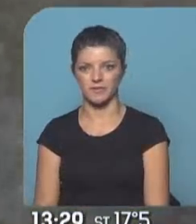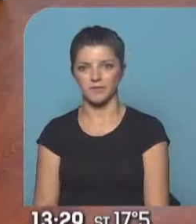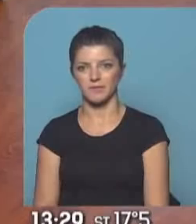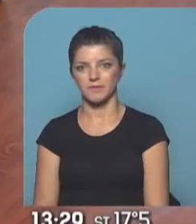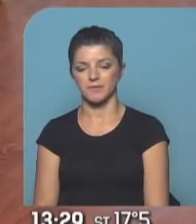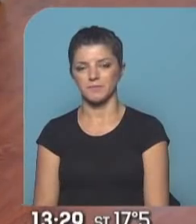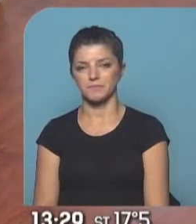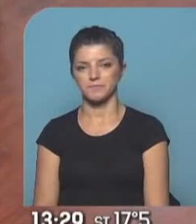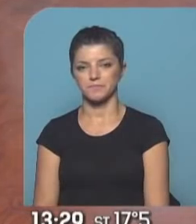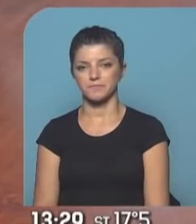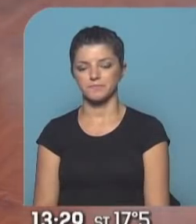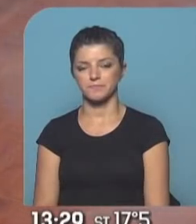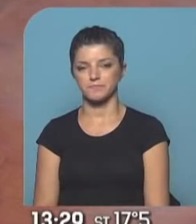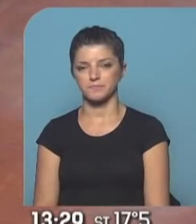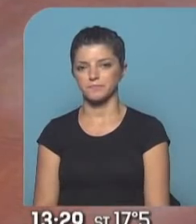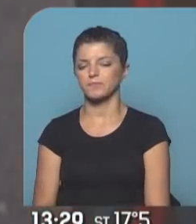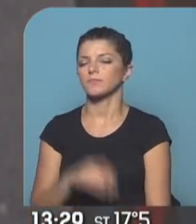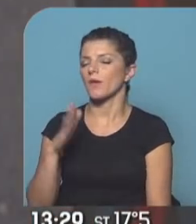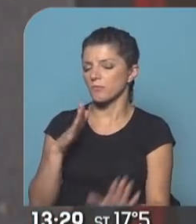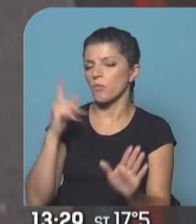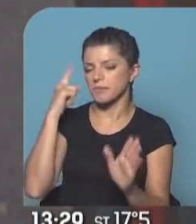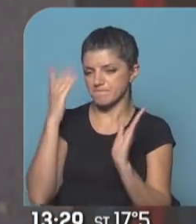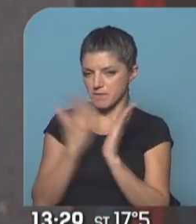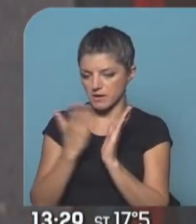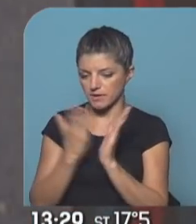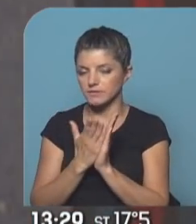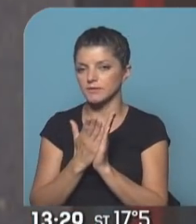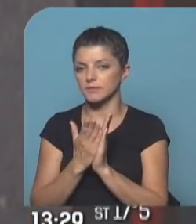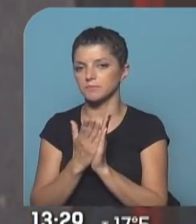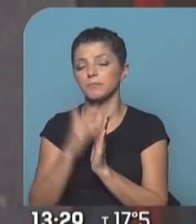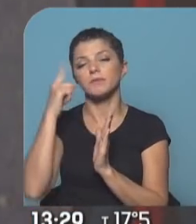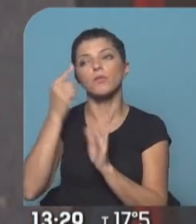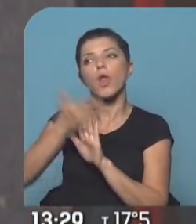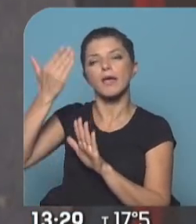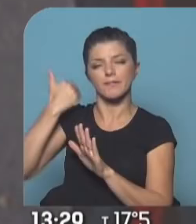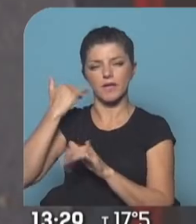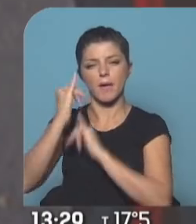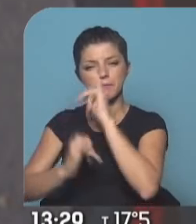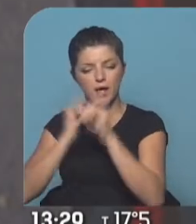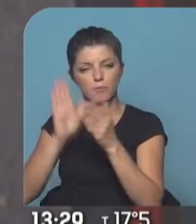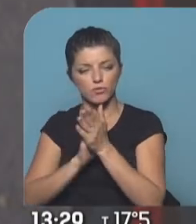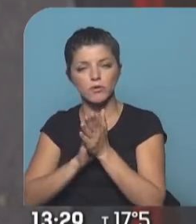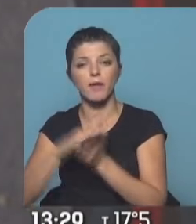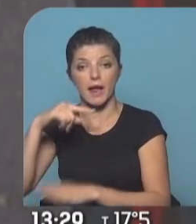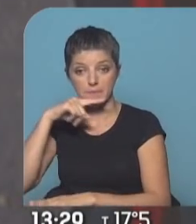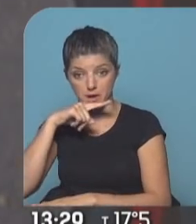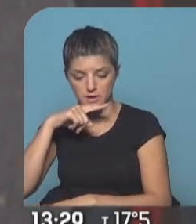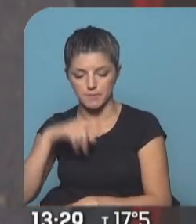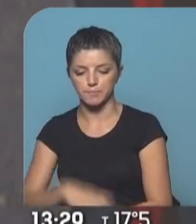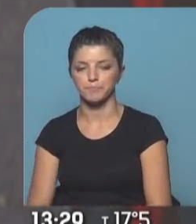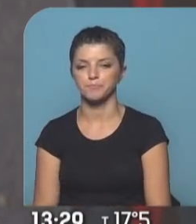negocios. Sí, una reflexión sobre este tema, tratando de unirlo un poco con lo que hablábamos en el bloque anterior sobre Alemania, que es lo siguiente: cuando